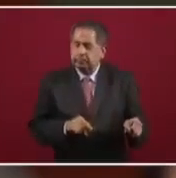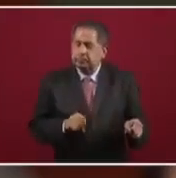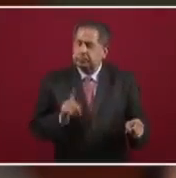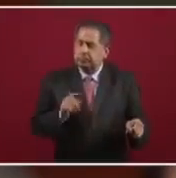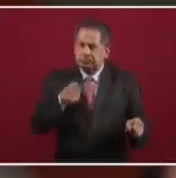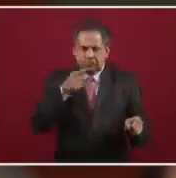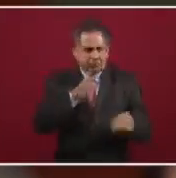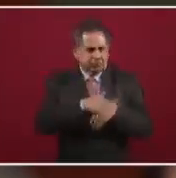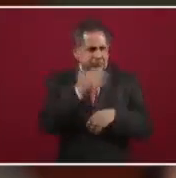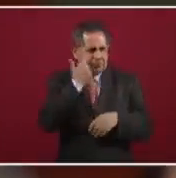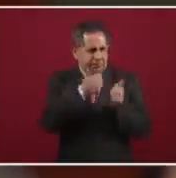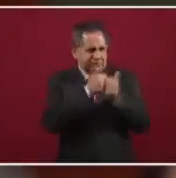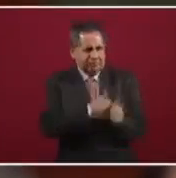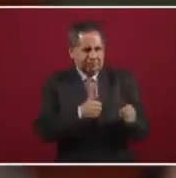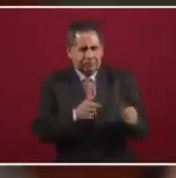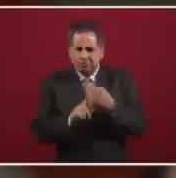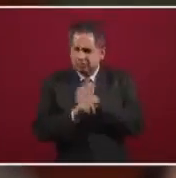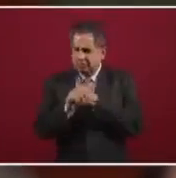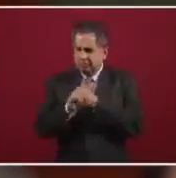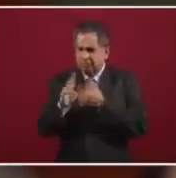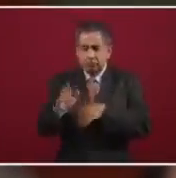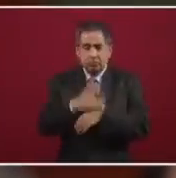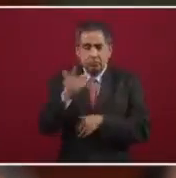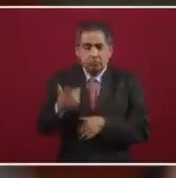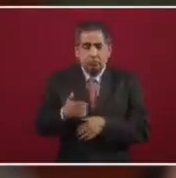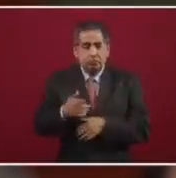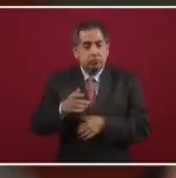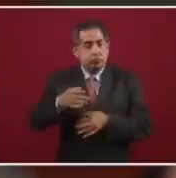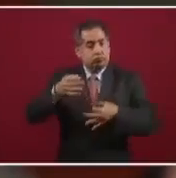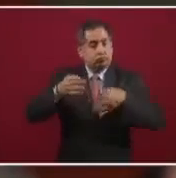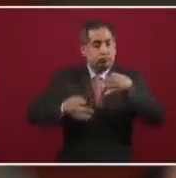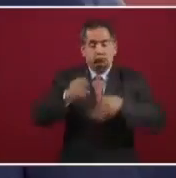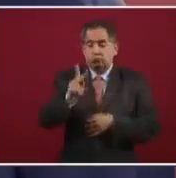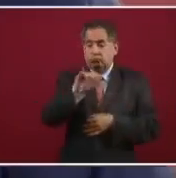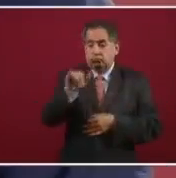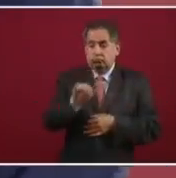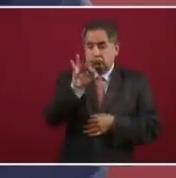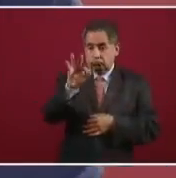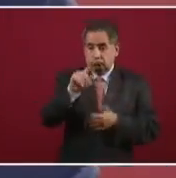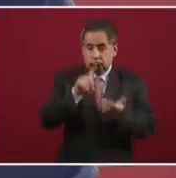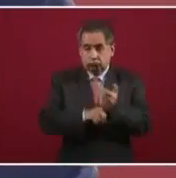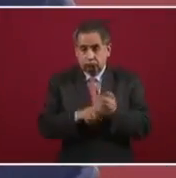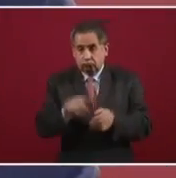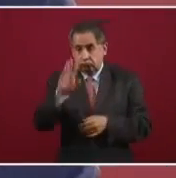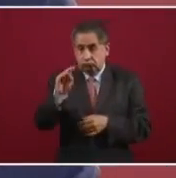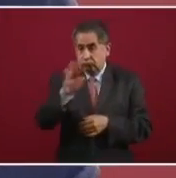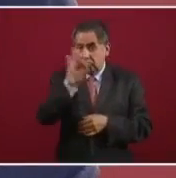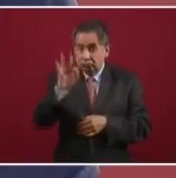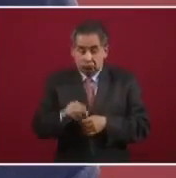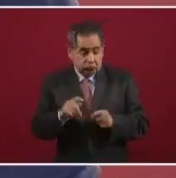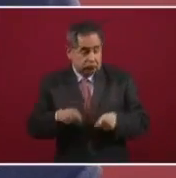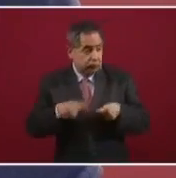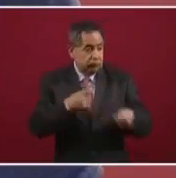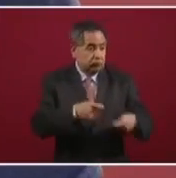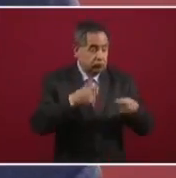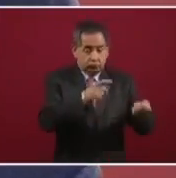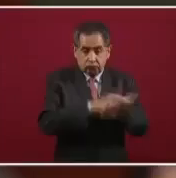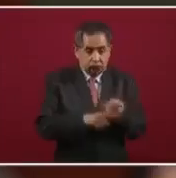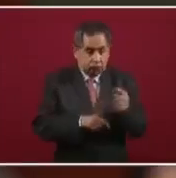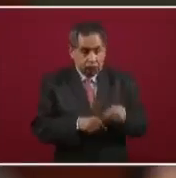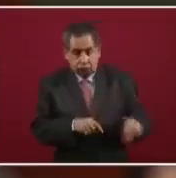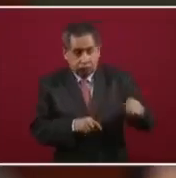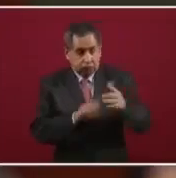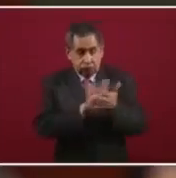presidente, porque estamos también hablando del Poder Judicial. En el 90% de los casos de estos